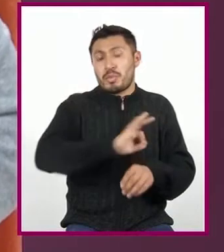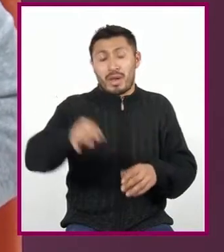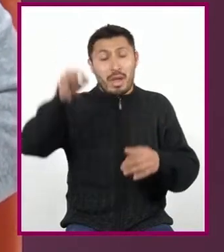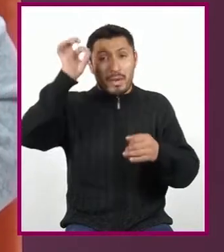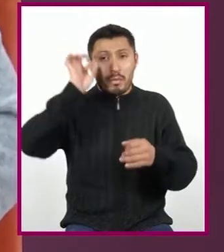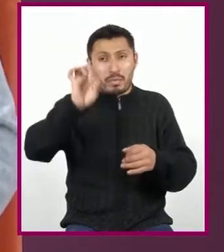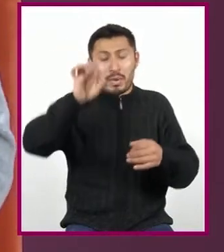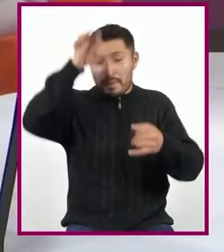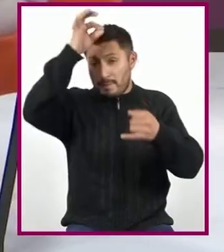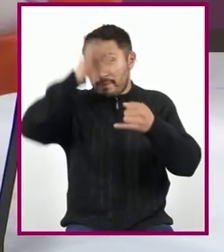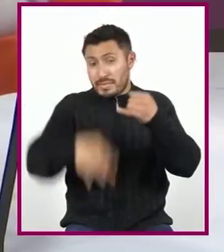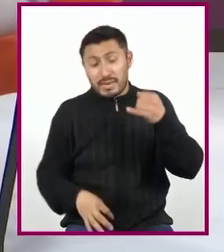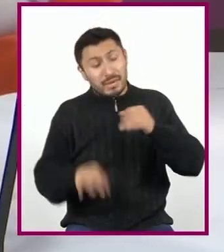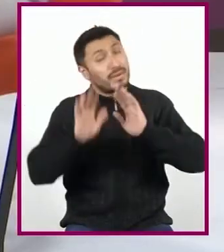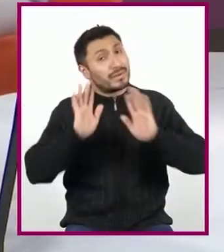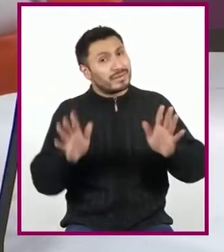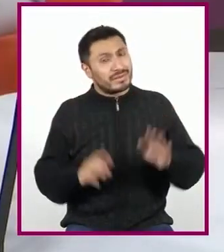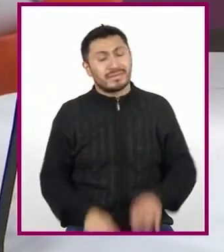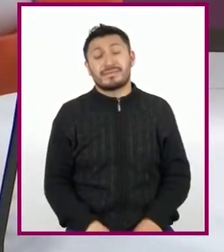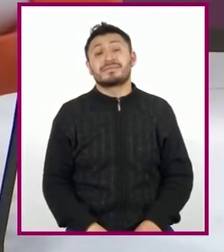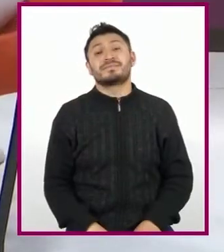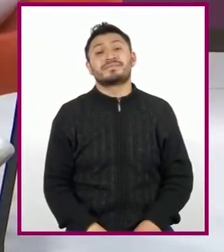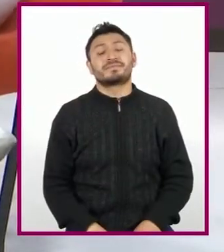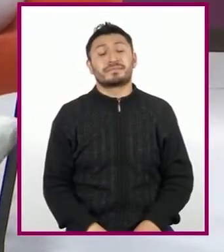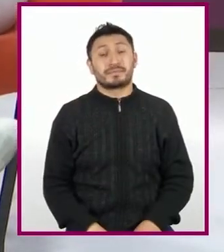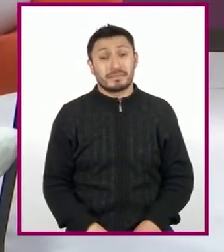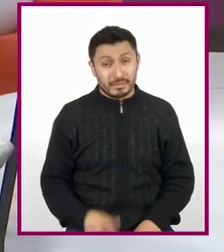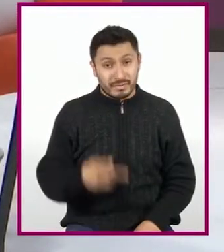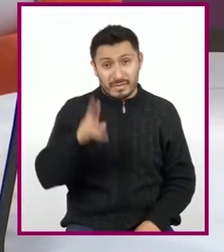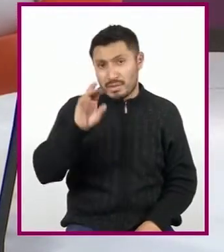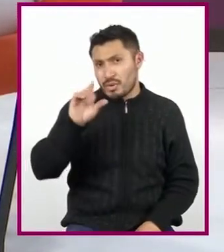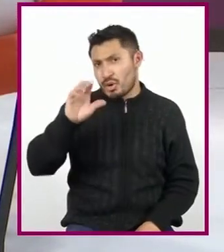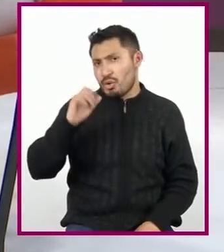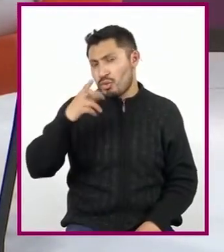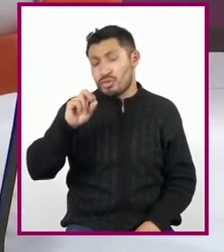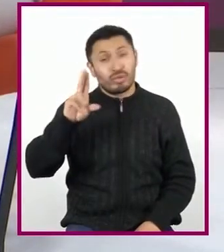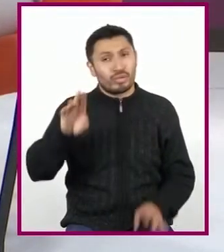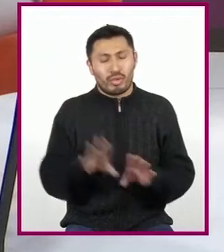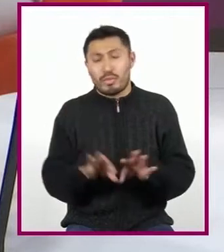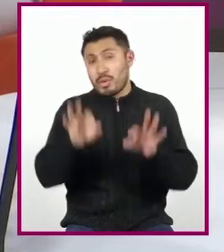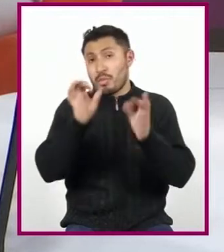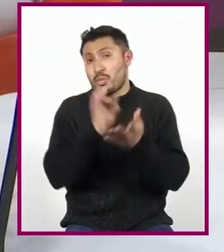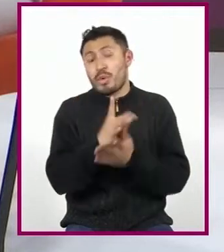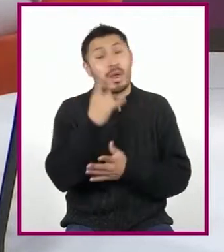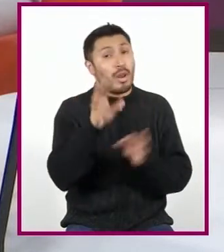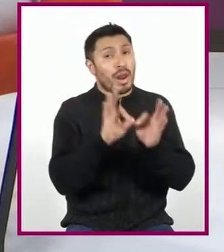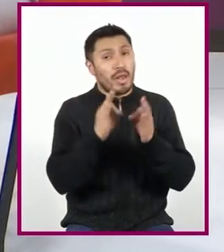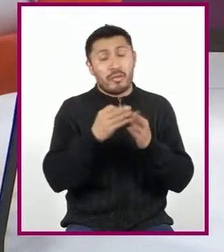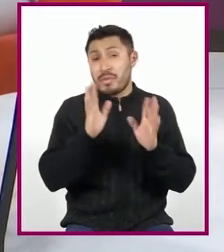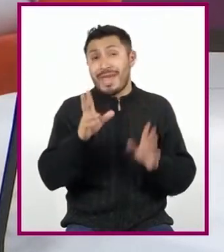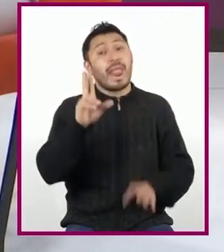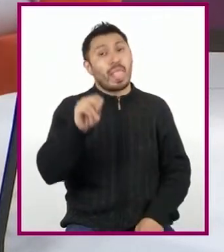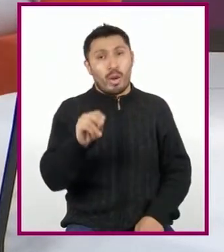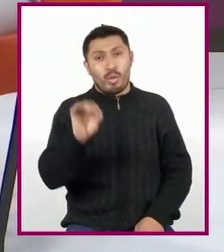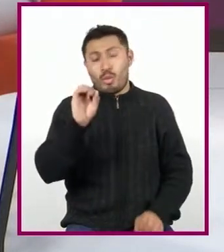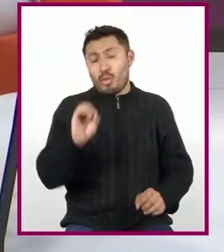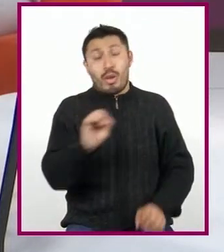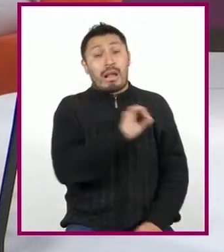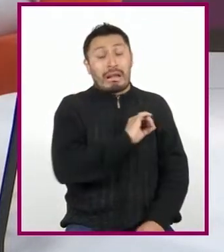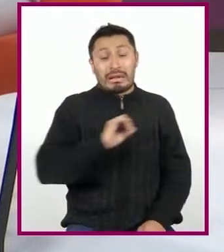se recomienda que nunca sea mayor que la propia obra. Debes tomar en cuenta que el prólogo tiene un